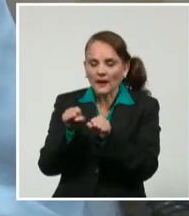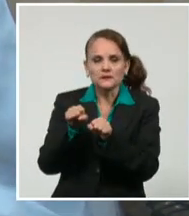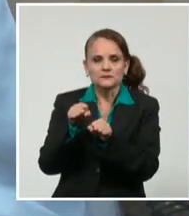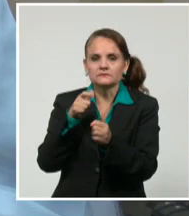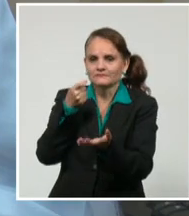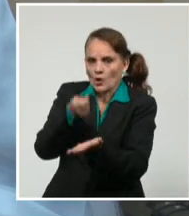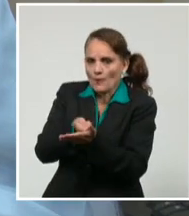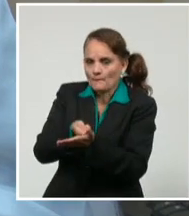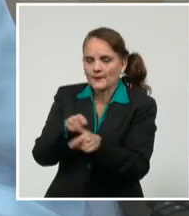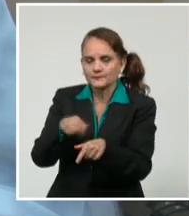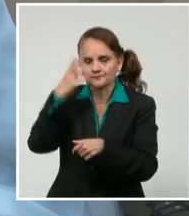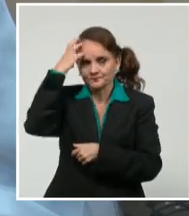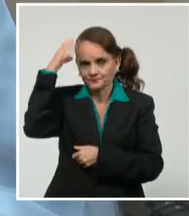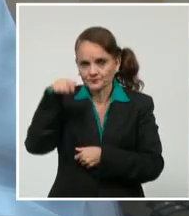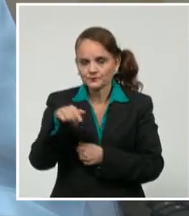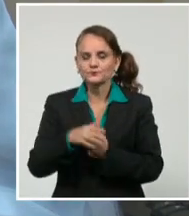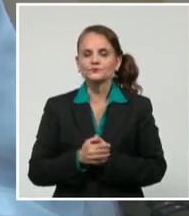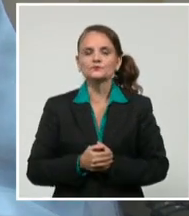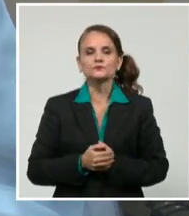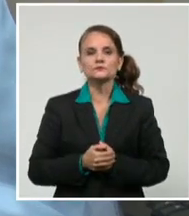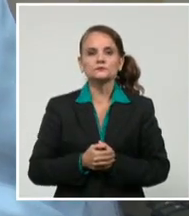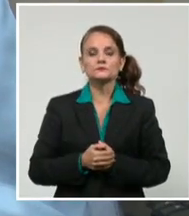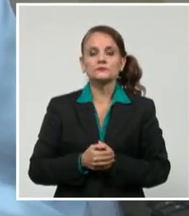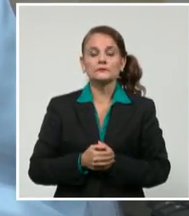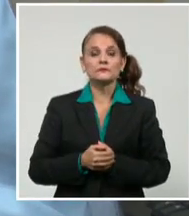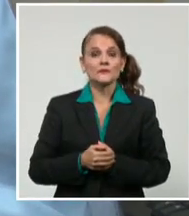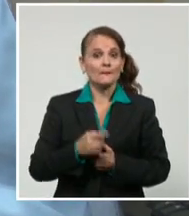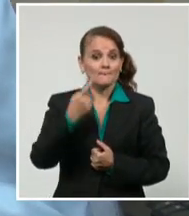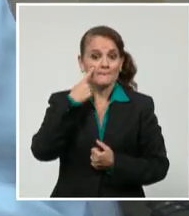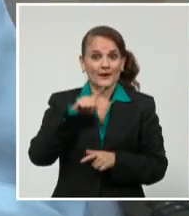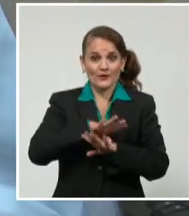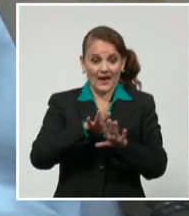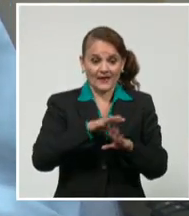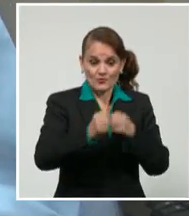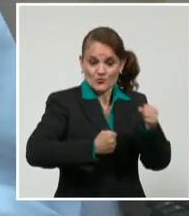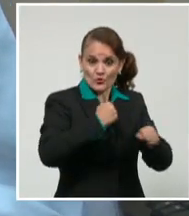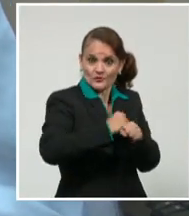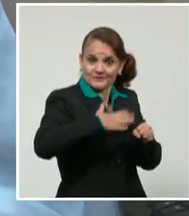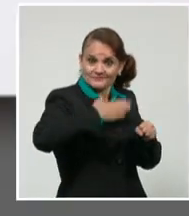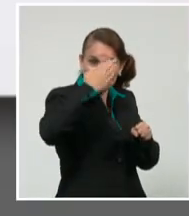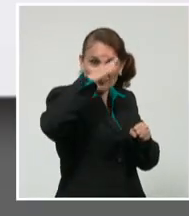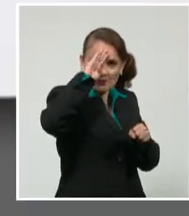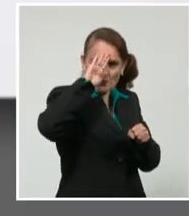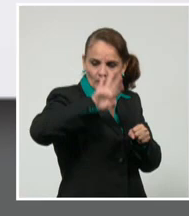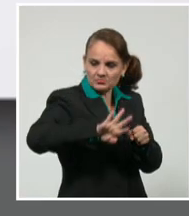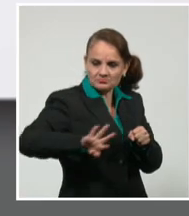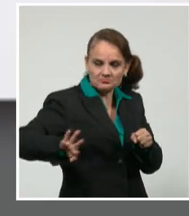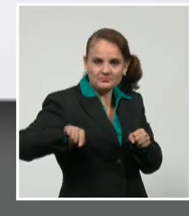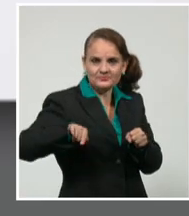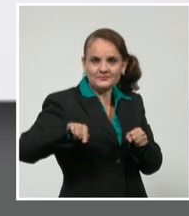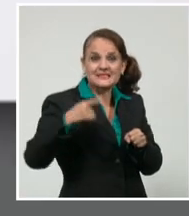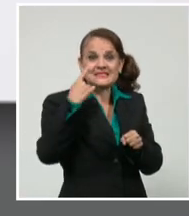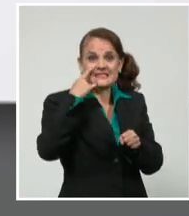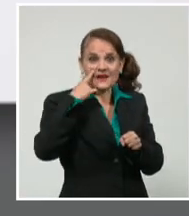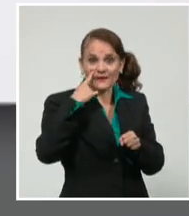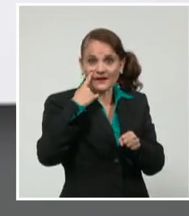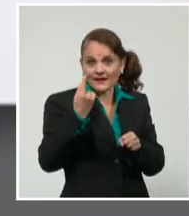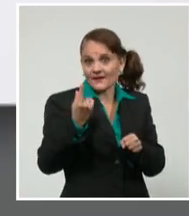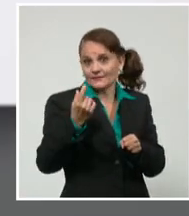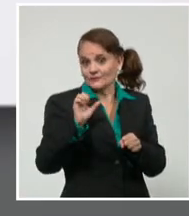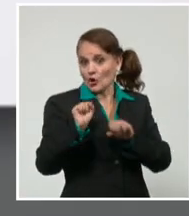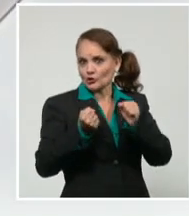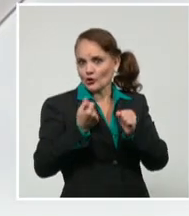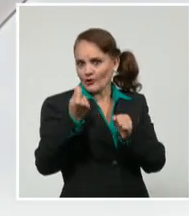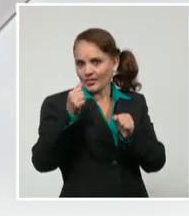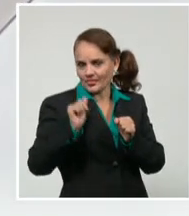eso significó realmente una erogación de millones de dólares para el país durante los 3 o 4 años que se estuvo haciendo. Las cosas que hemos aprendido,